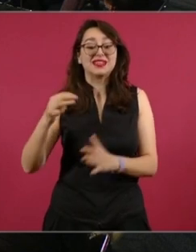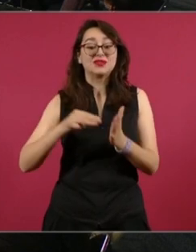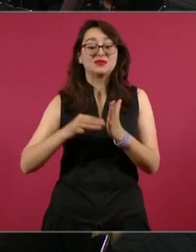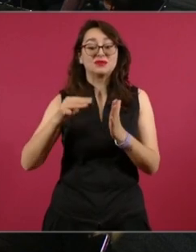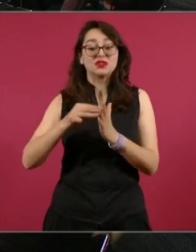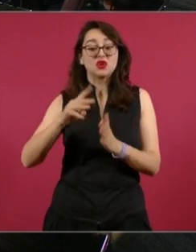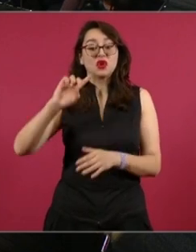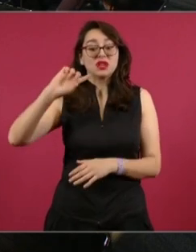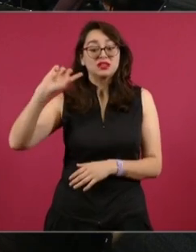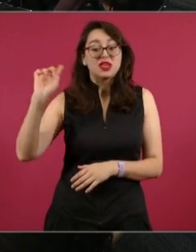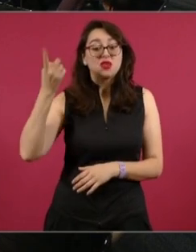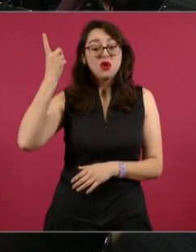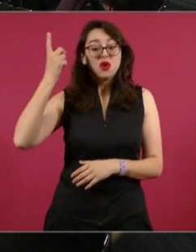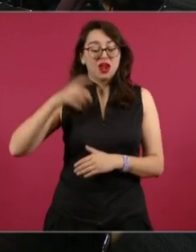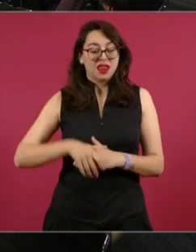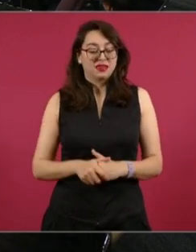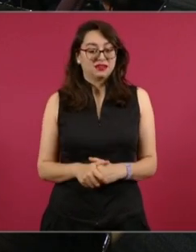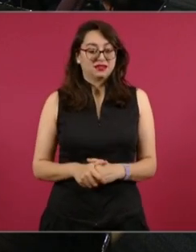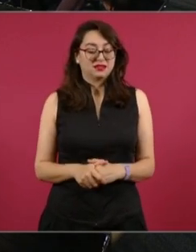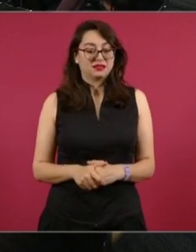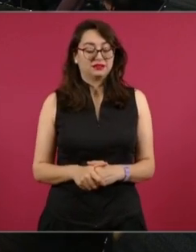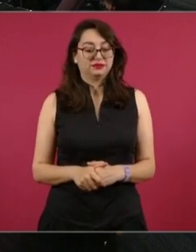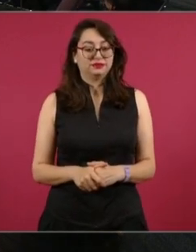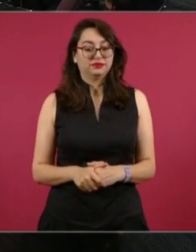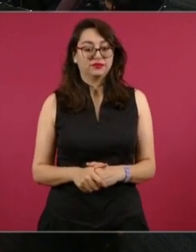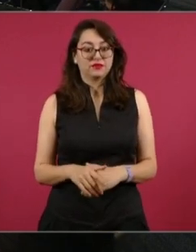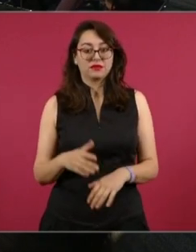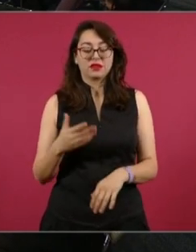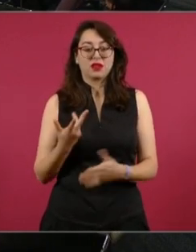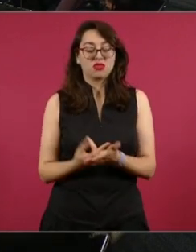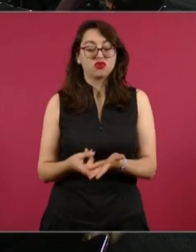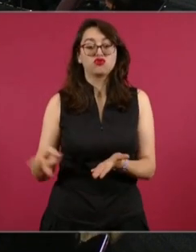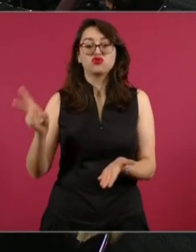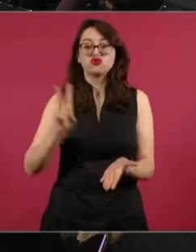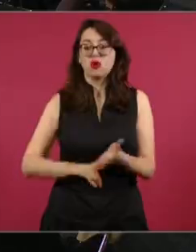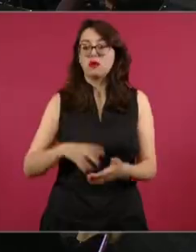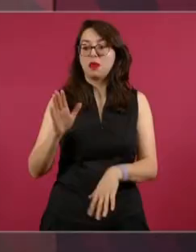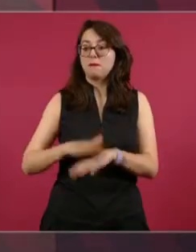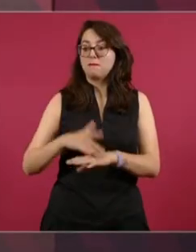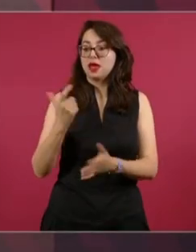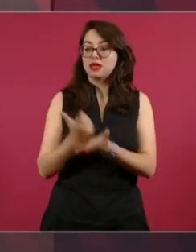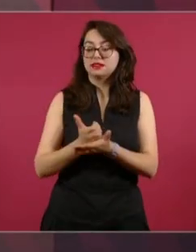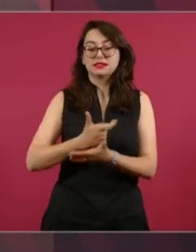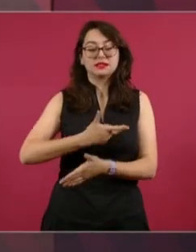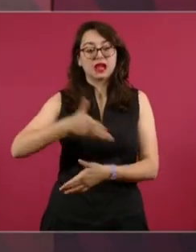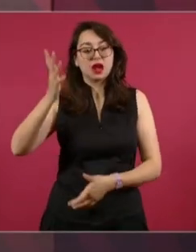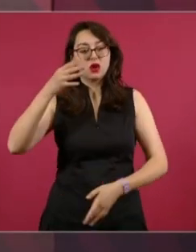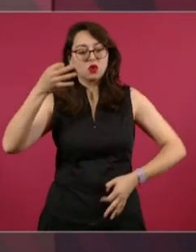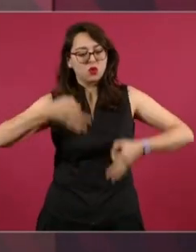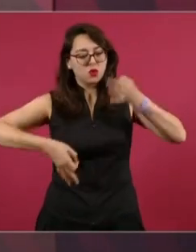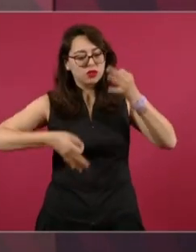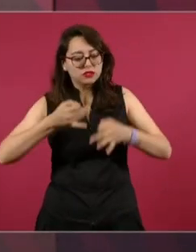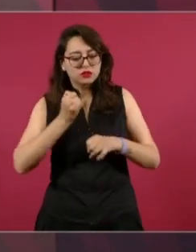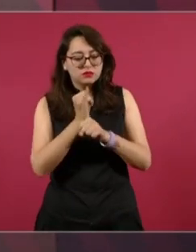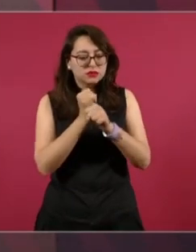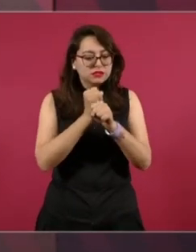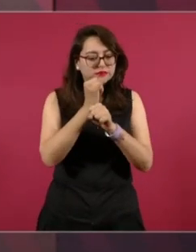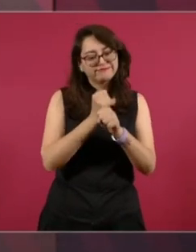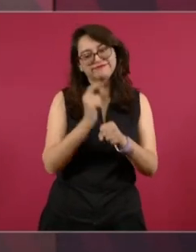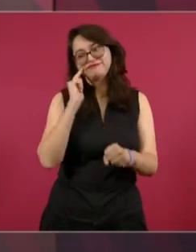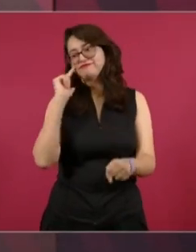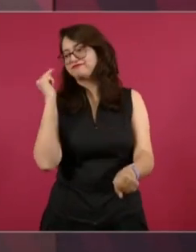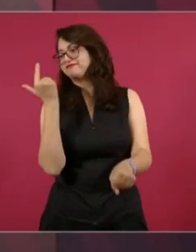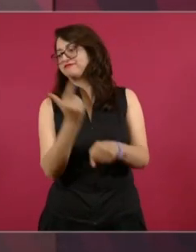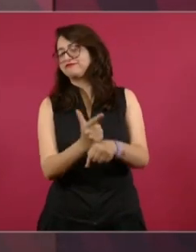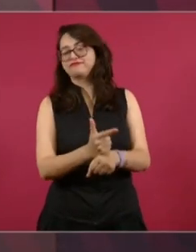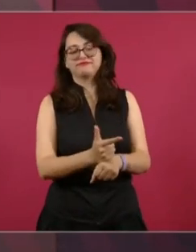creo que como 200 millones de dólares más, que fue lo que se demostró en la investigación